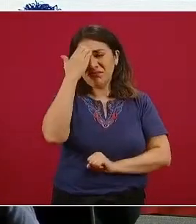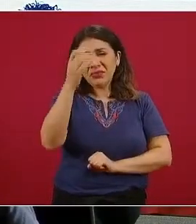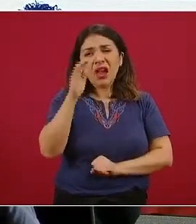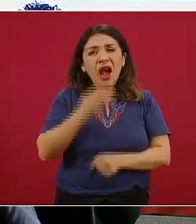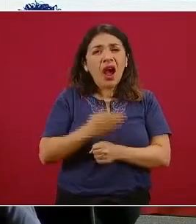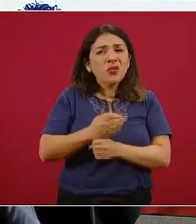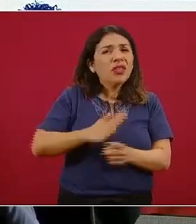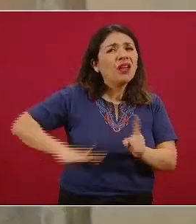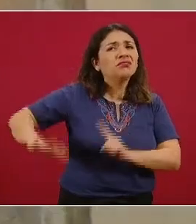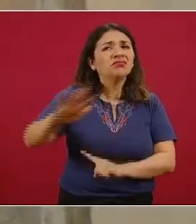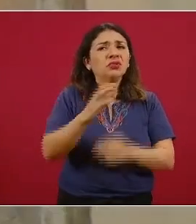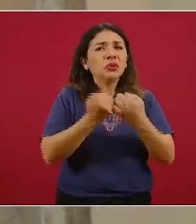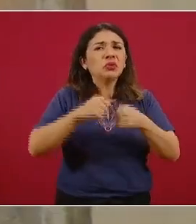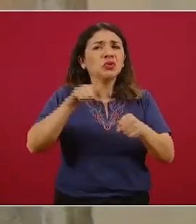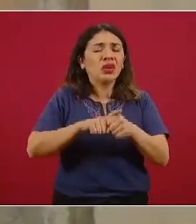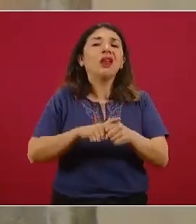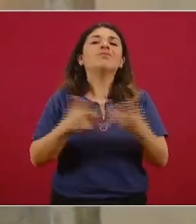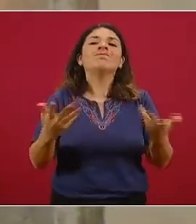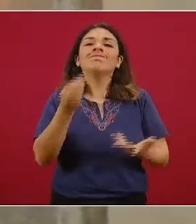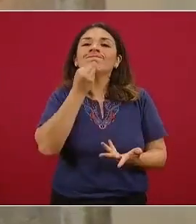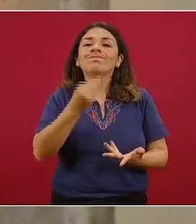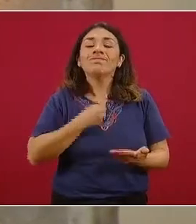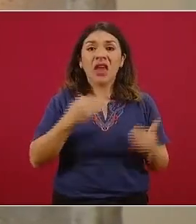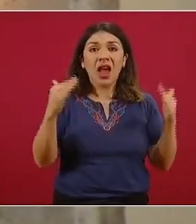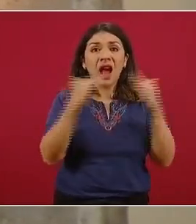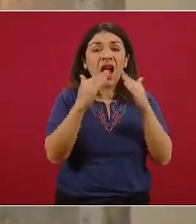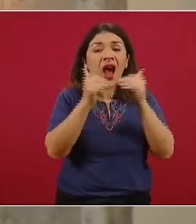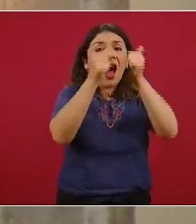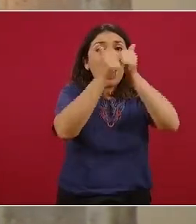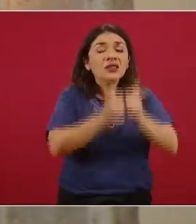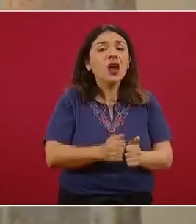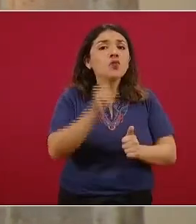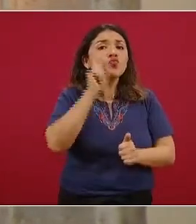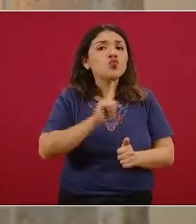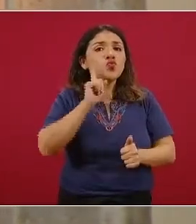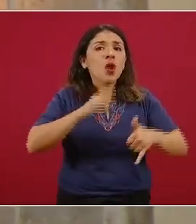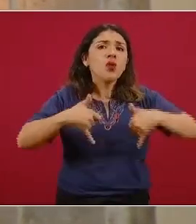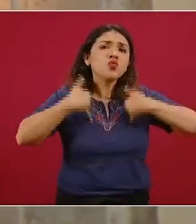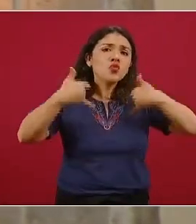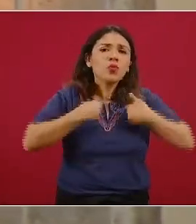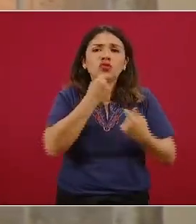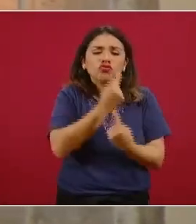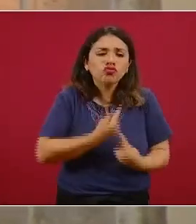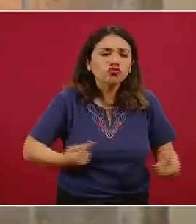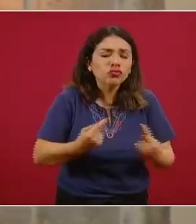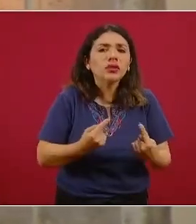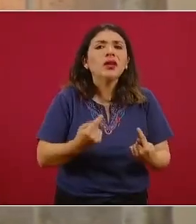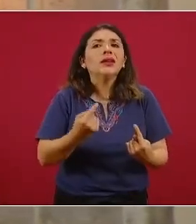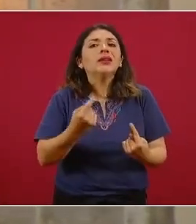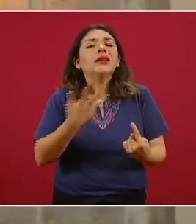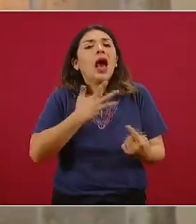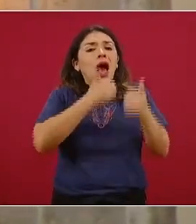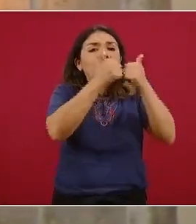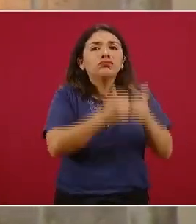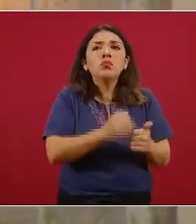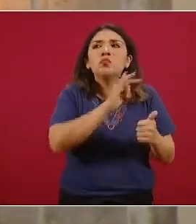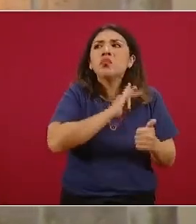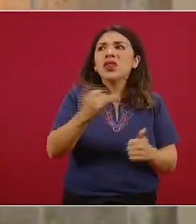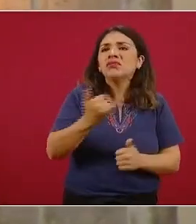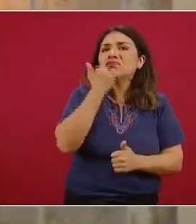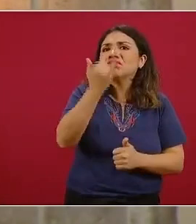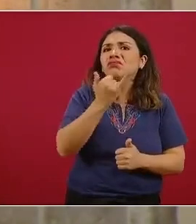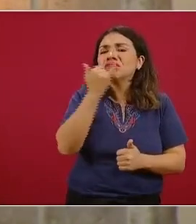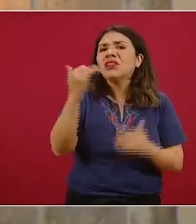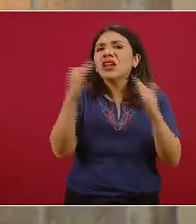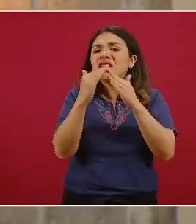social ha puesto en casa a niñas y adolescentes que conviven con un posible agresor.